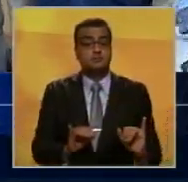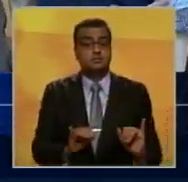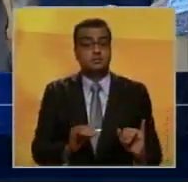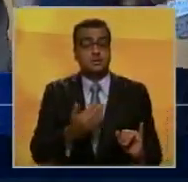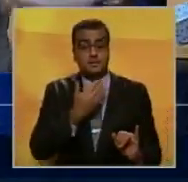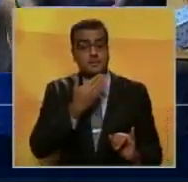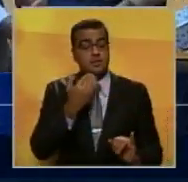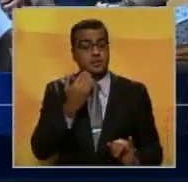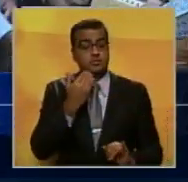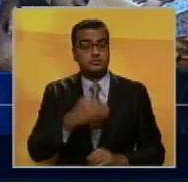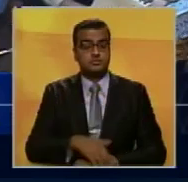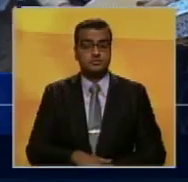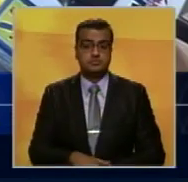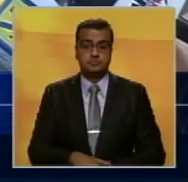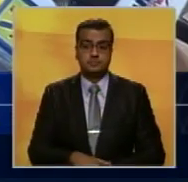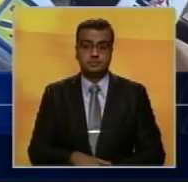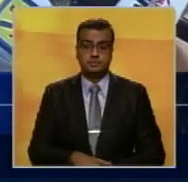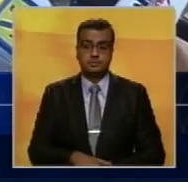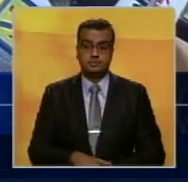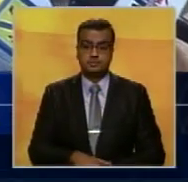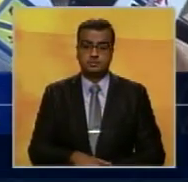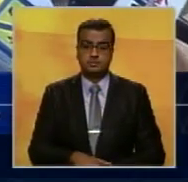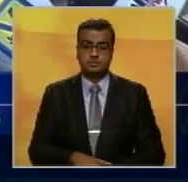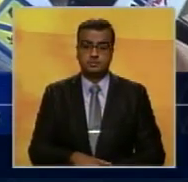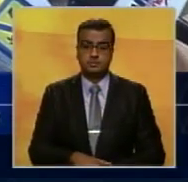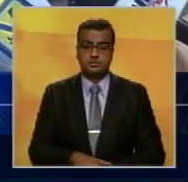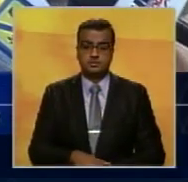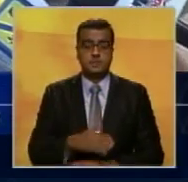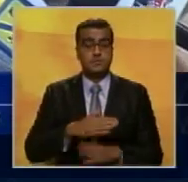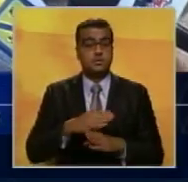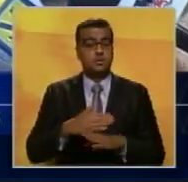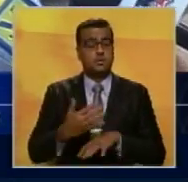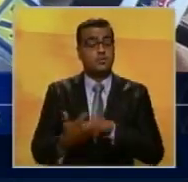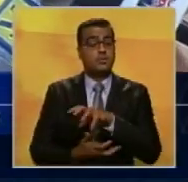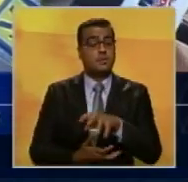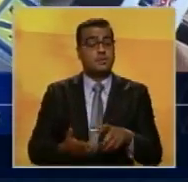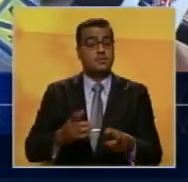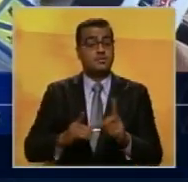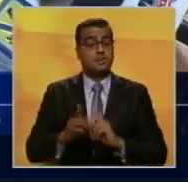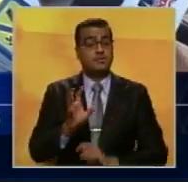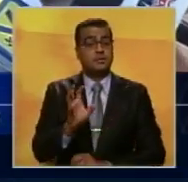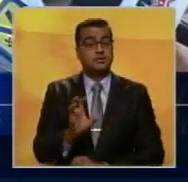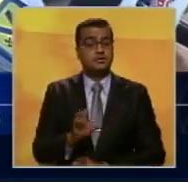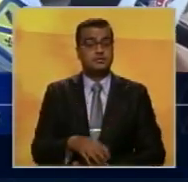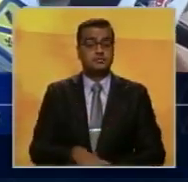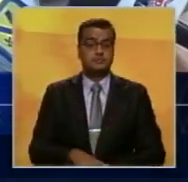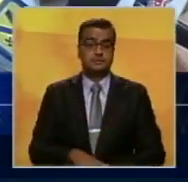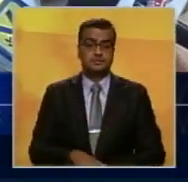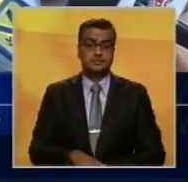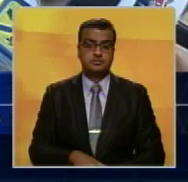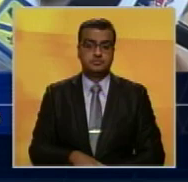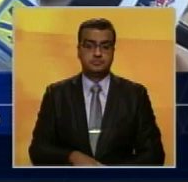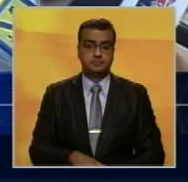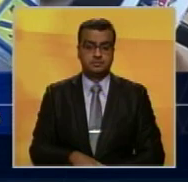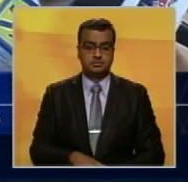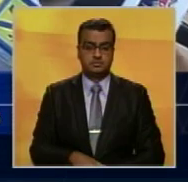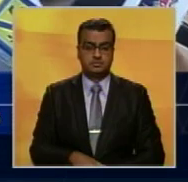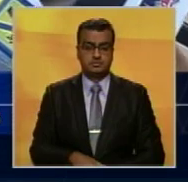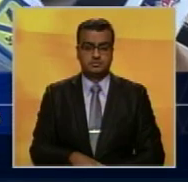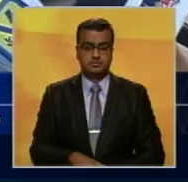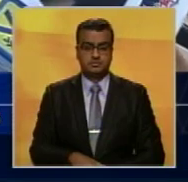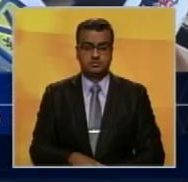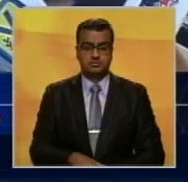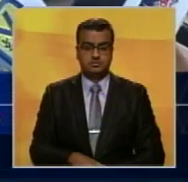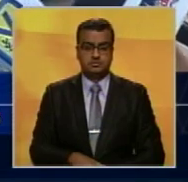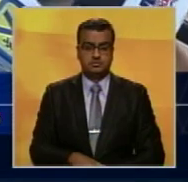al sector forestal. A pesar de guarimbas, a pesar de que en muchas partes del país, grupitos